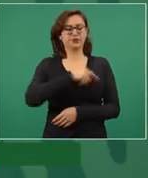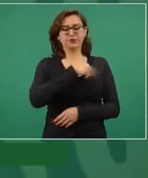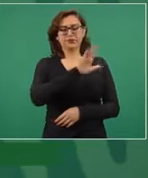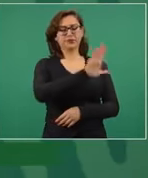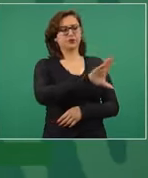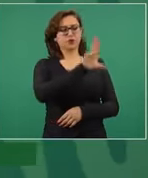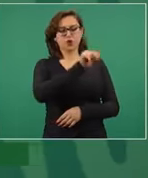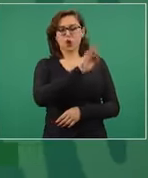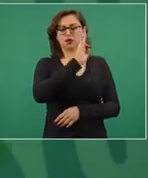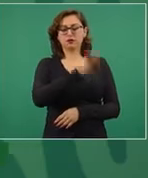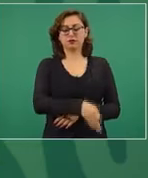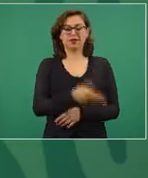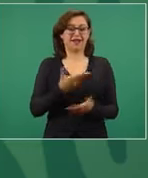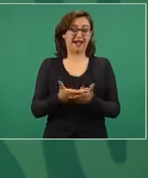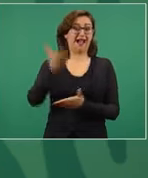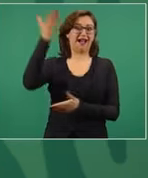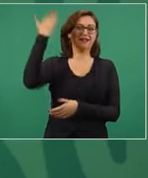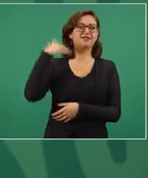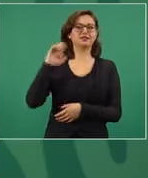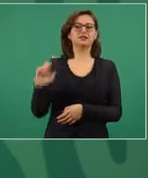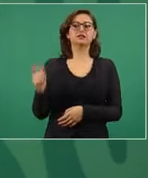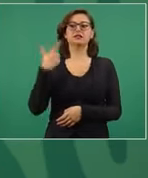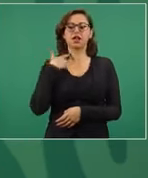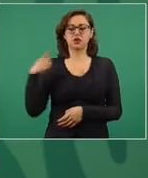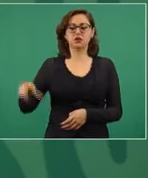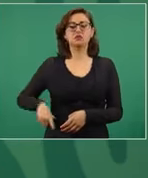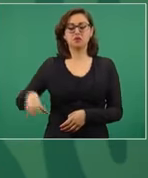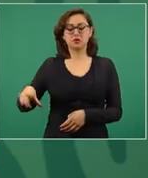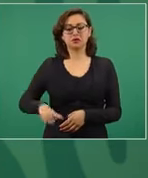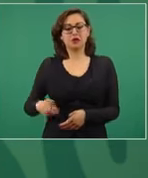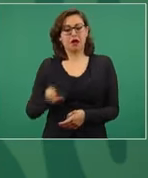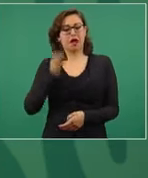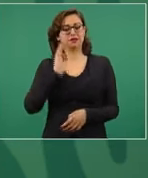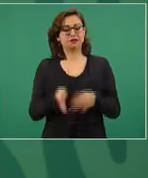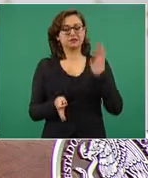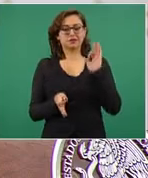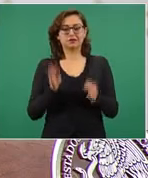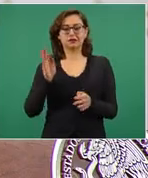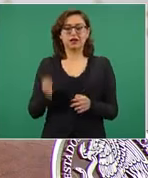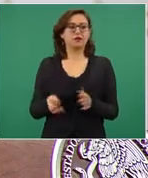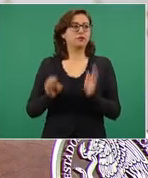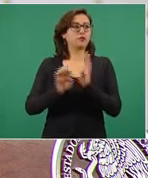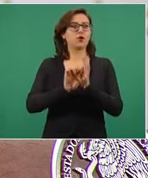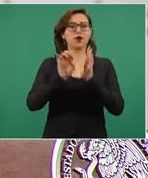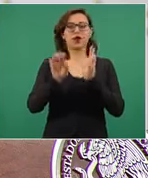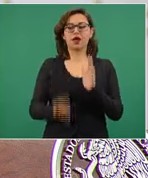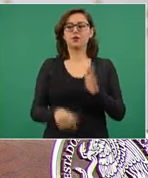en gobiernos anteriores. Por ejemplo, el Rápido y Furioso,